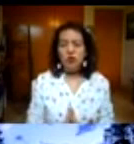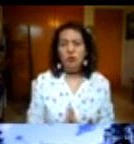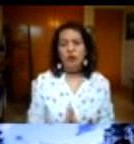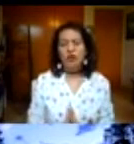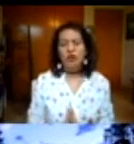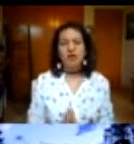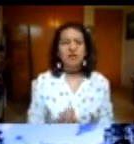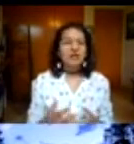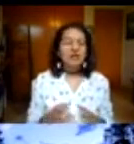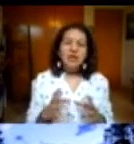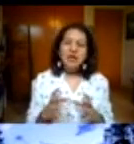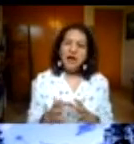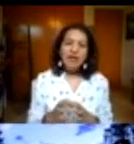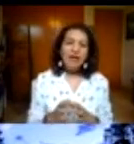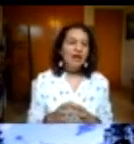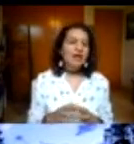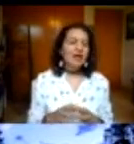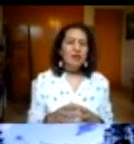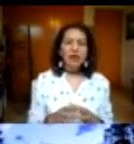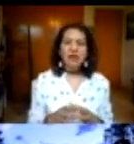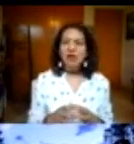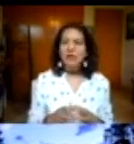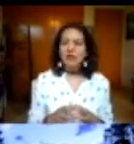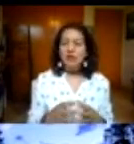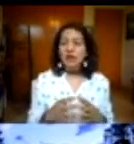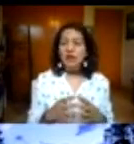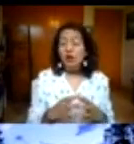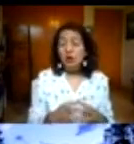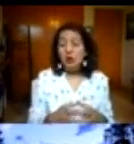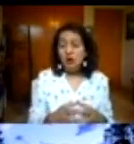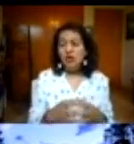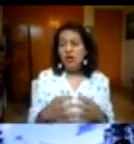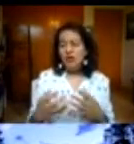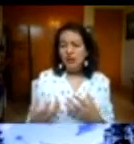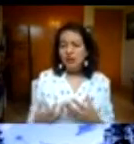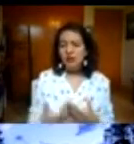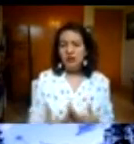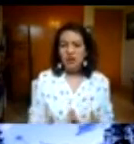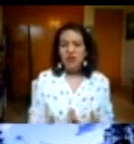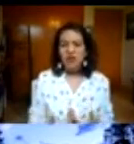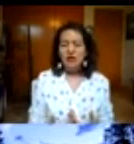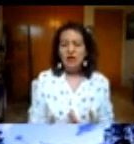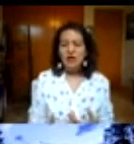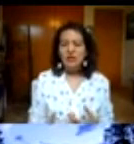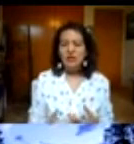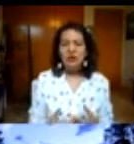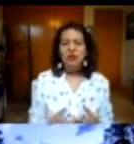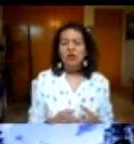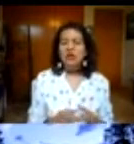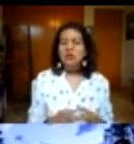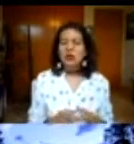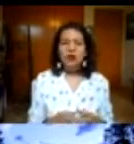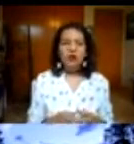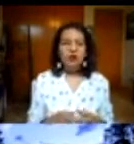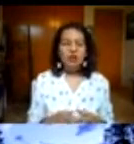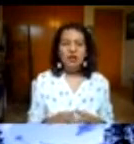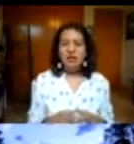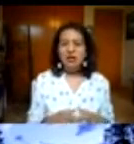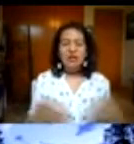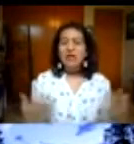muy compleja y cada prácticamente colonia dentro de cada demarcación